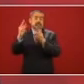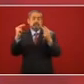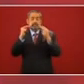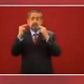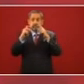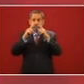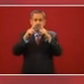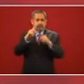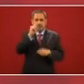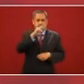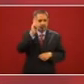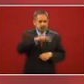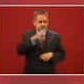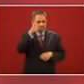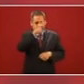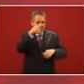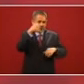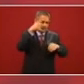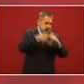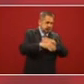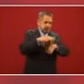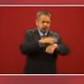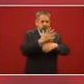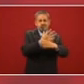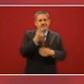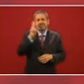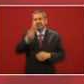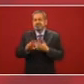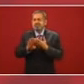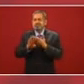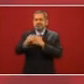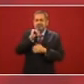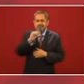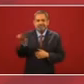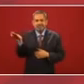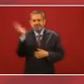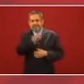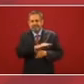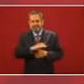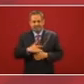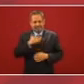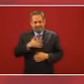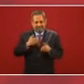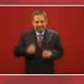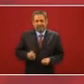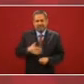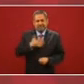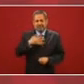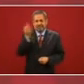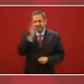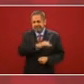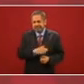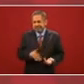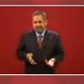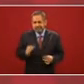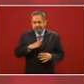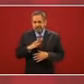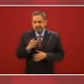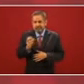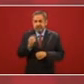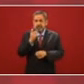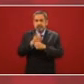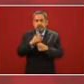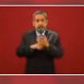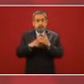no ciencia, no técnica. Eso no protege, eso da una falsa sensación de seguridad o la oportunidad de